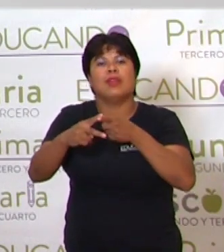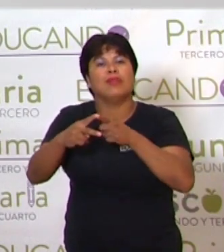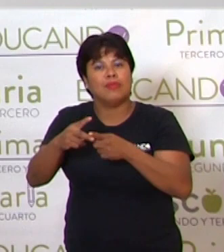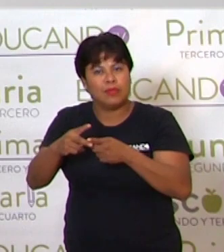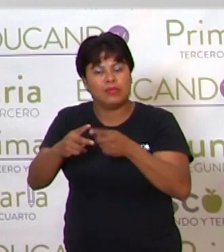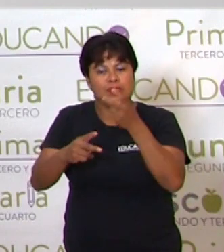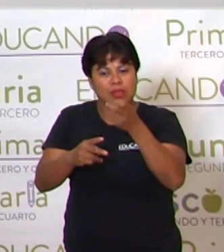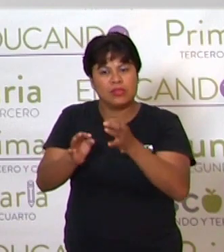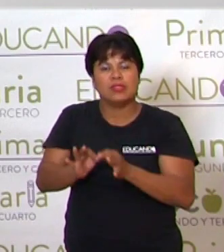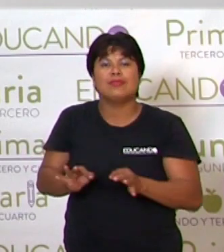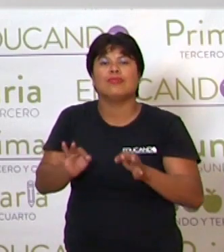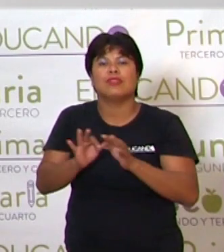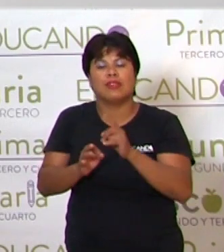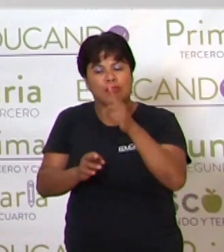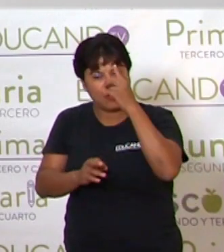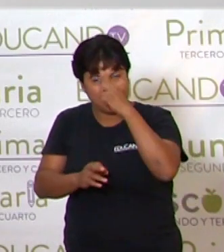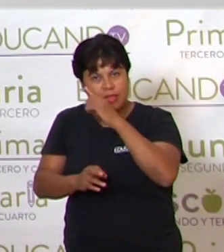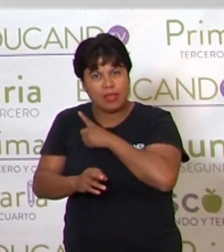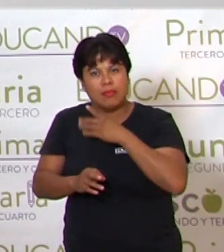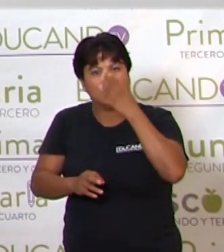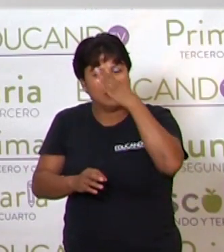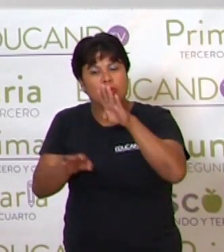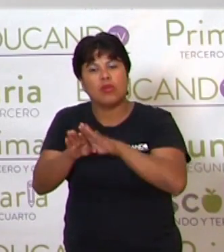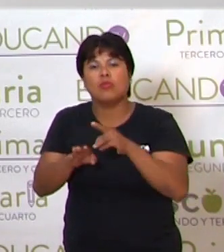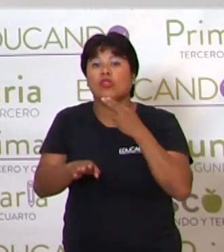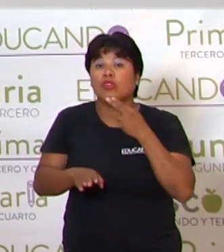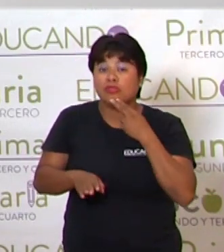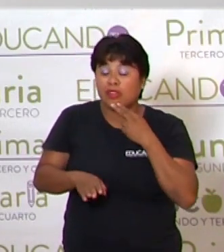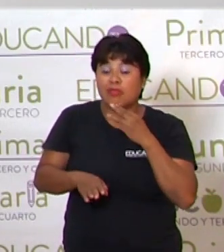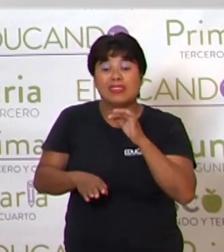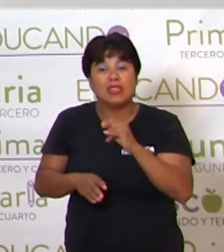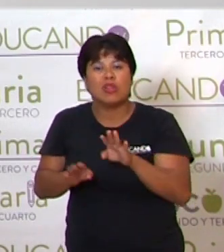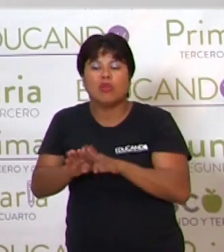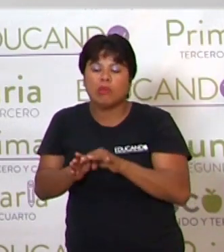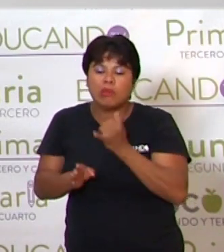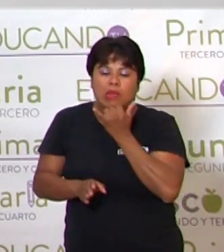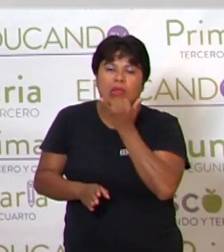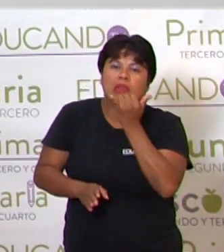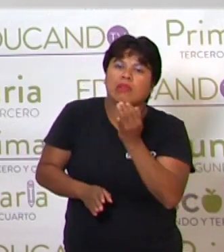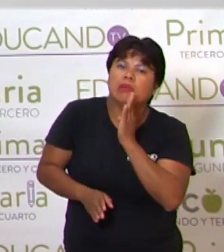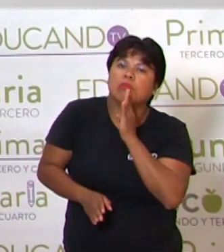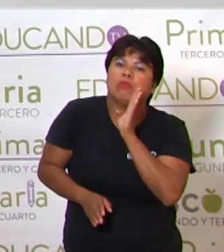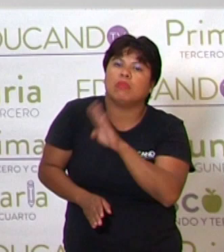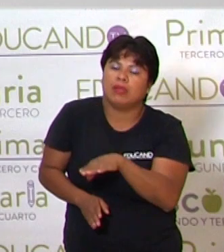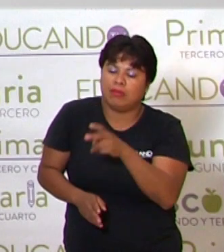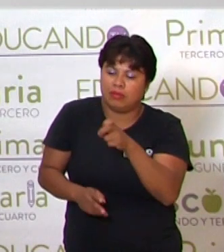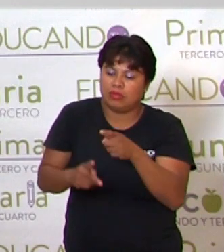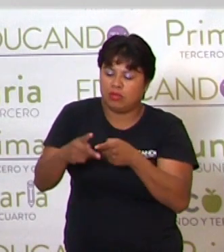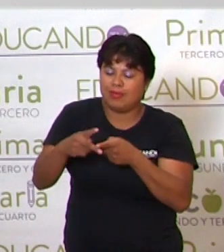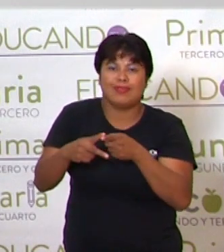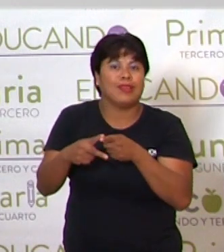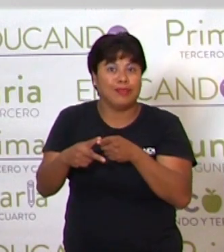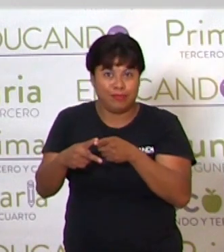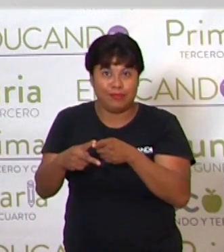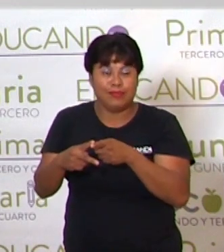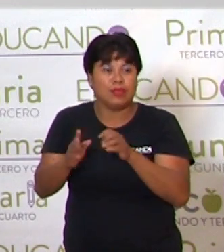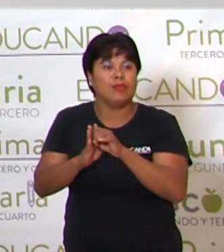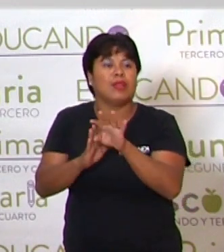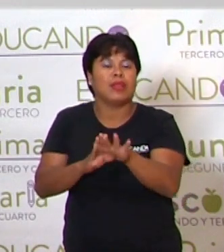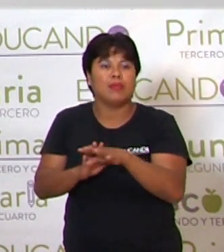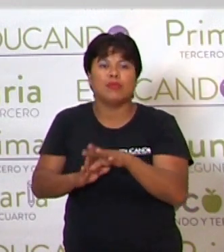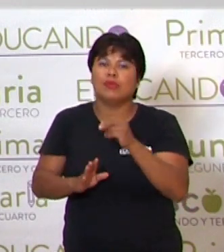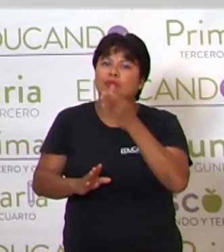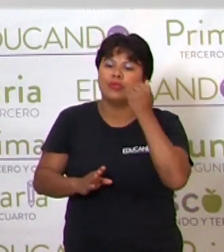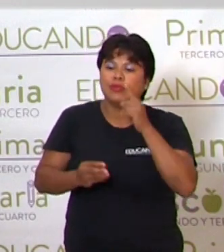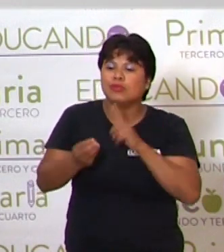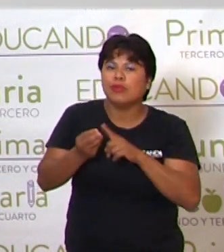Y es importante que tú sepas cómo utilizarlo, porque si no darías una referencia mal del ángulo, ¿verdad? Por ejemplo, que no